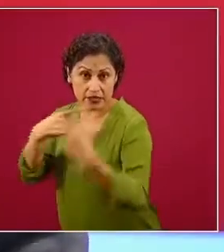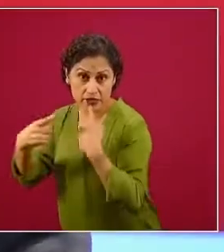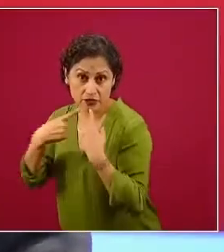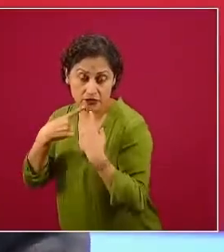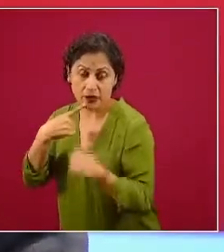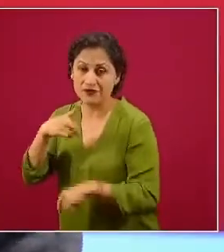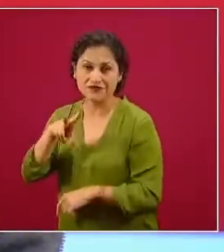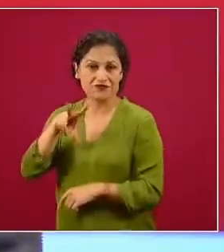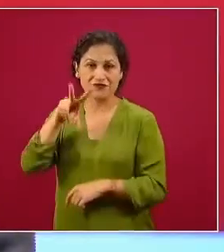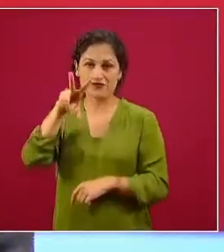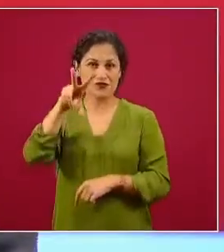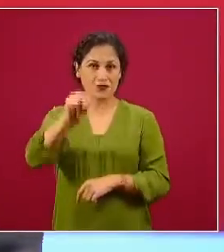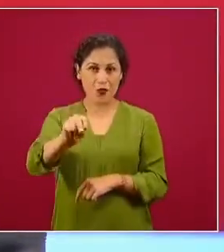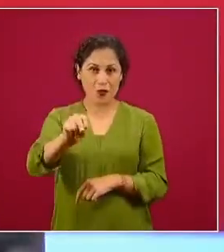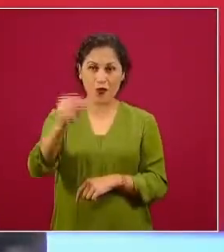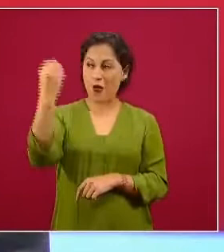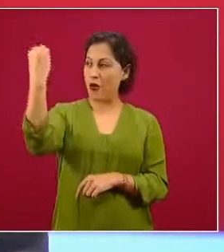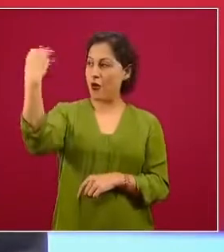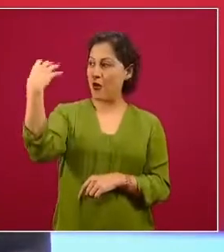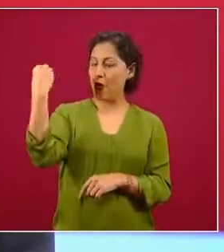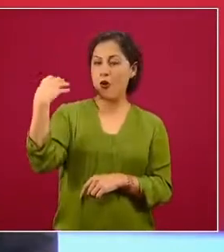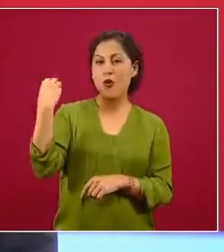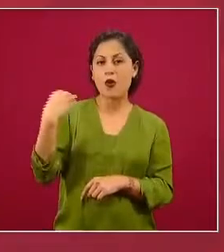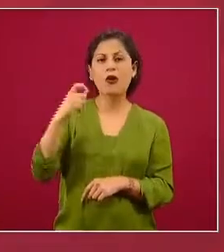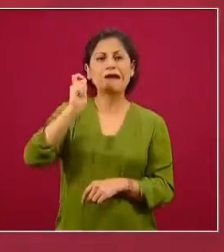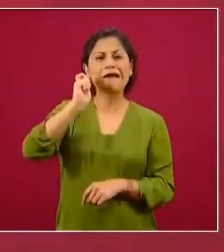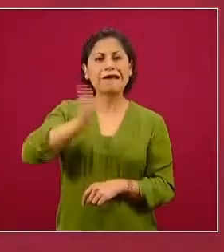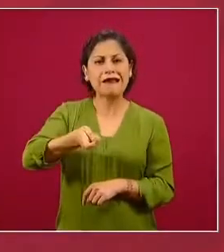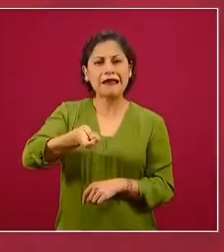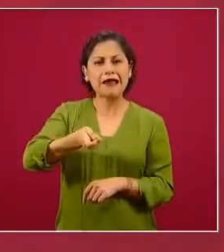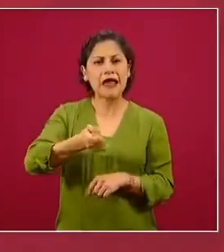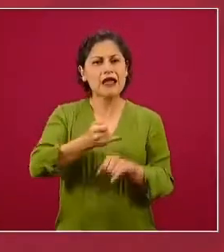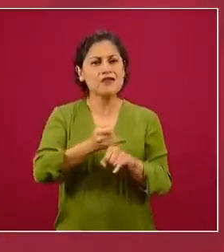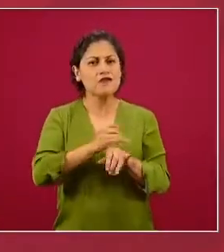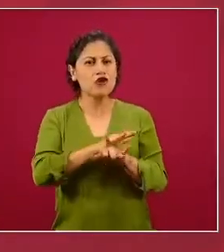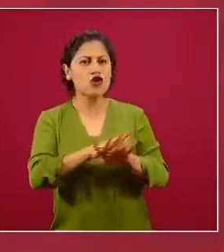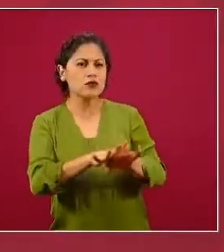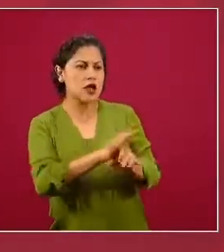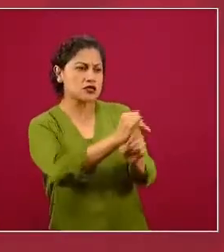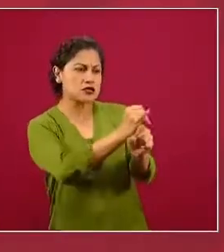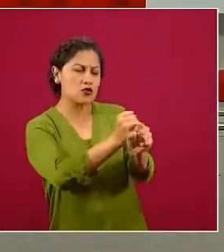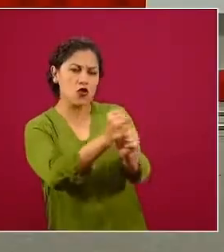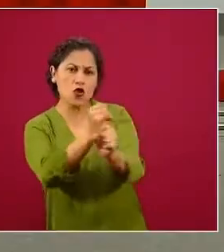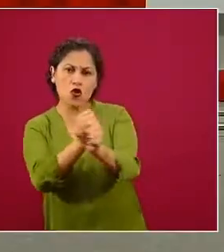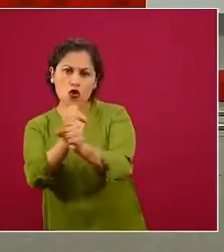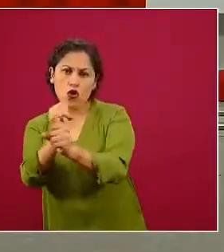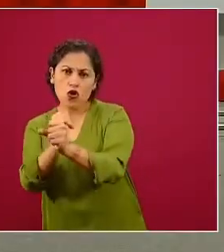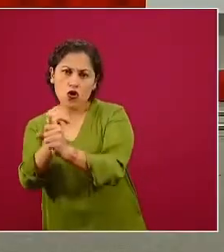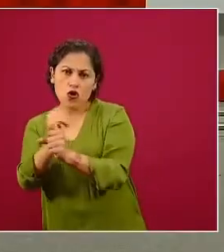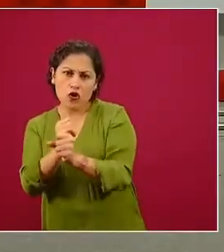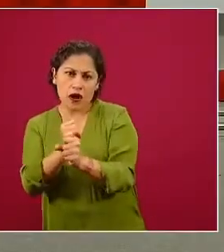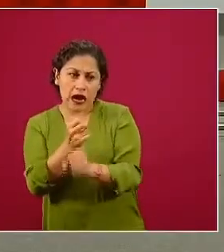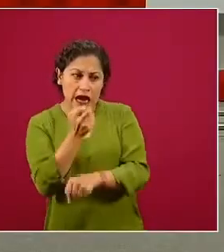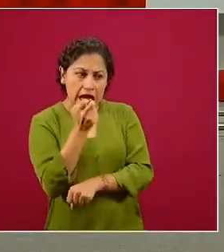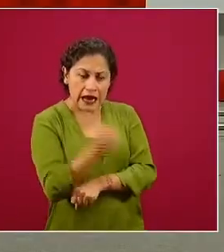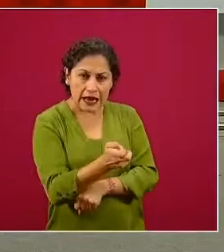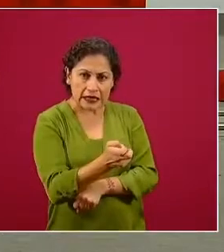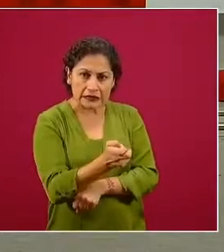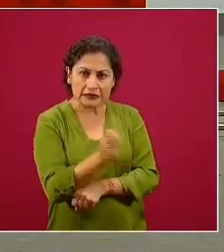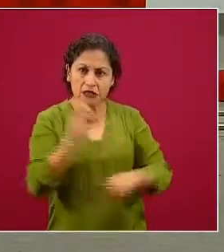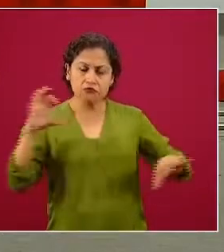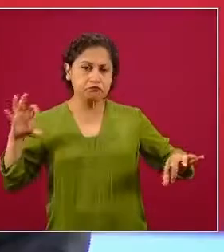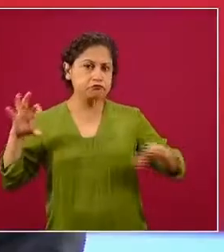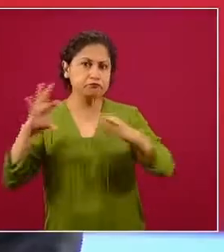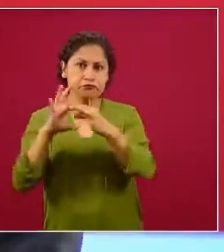técnico. La evidencia surge de los datos, surge de la información que tiene un significado y